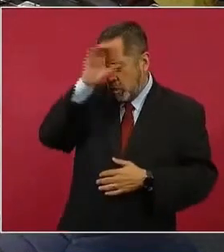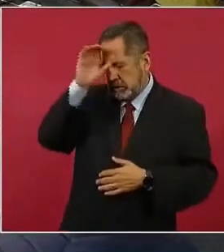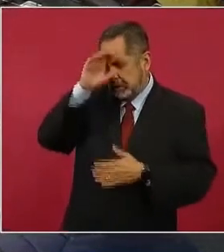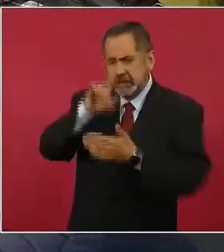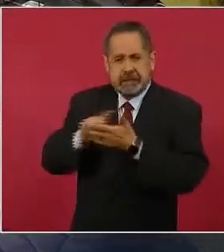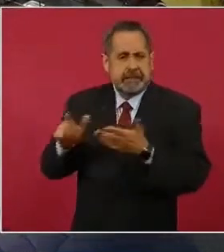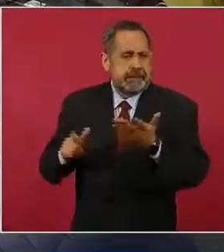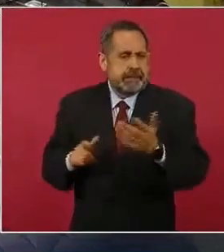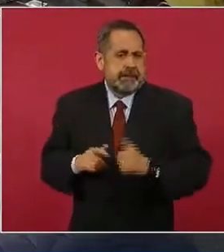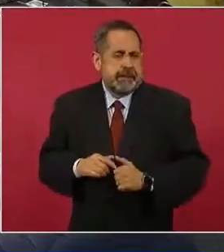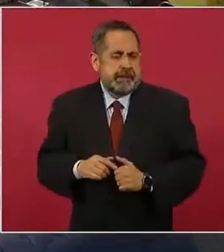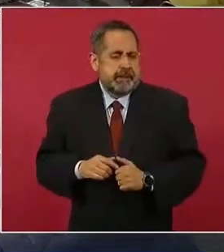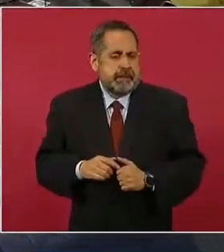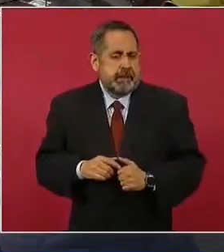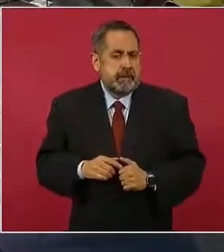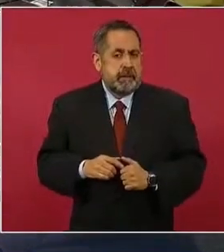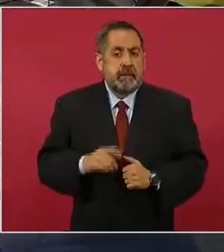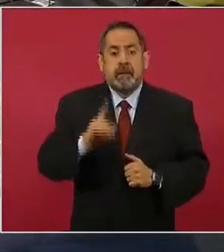Entonces,